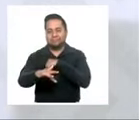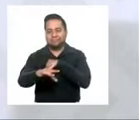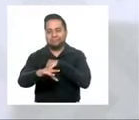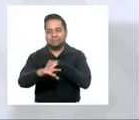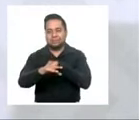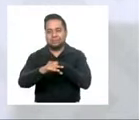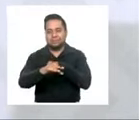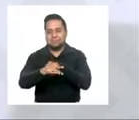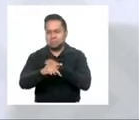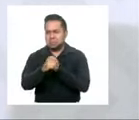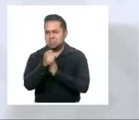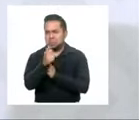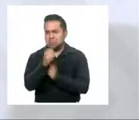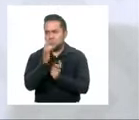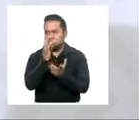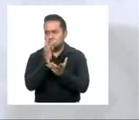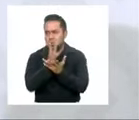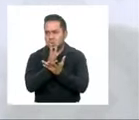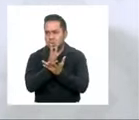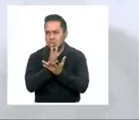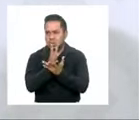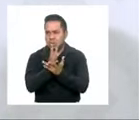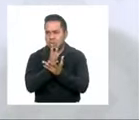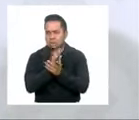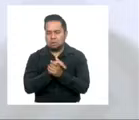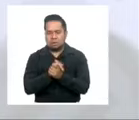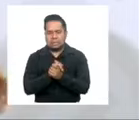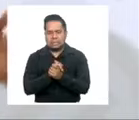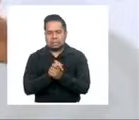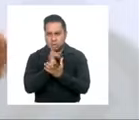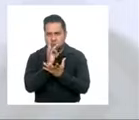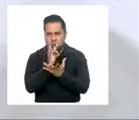los pocos que hay, o el único que hay